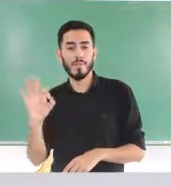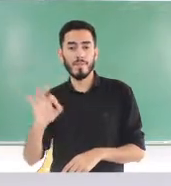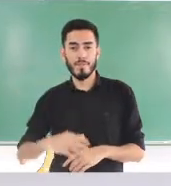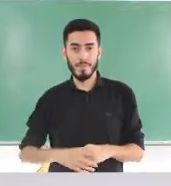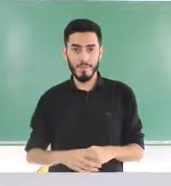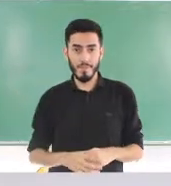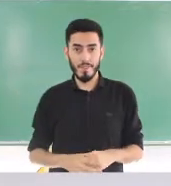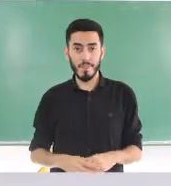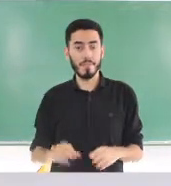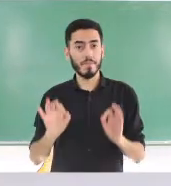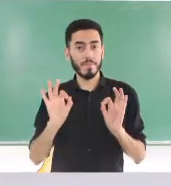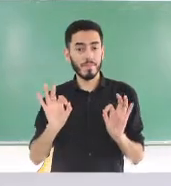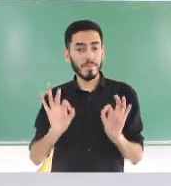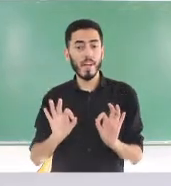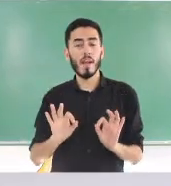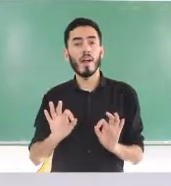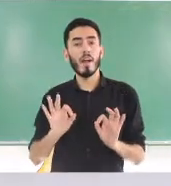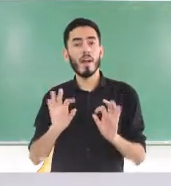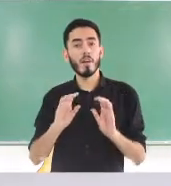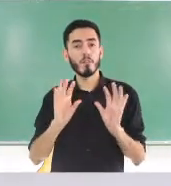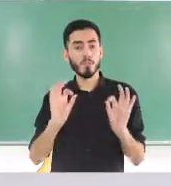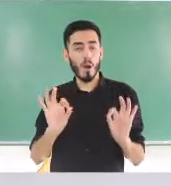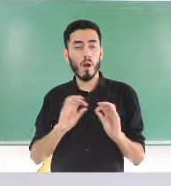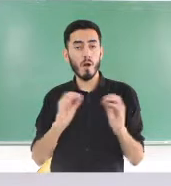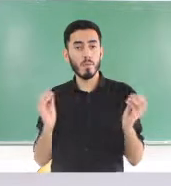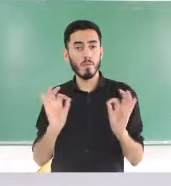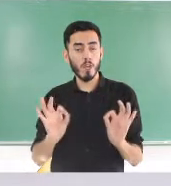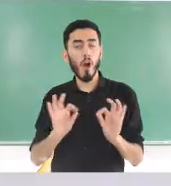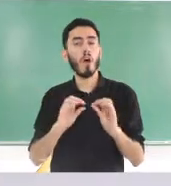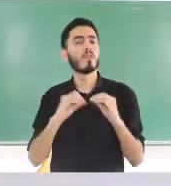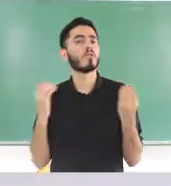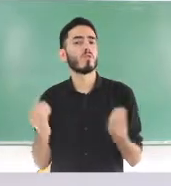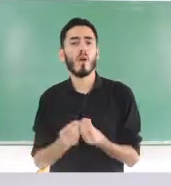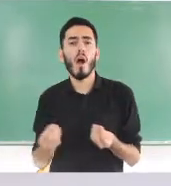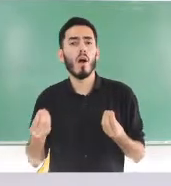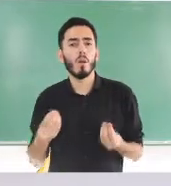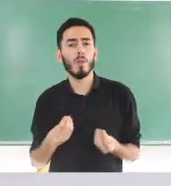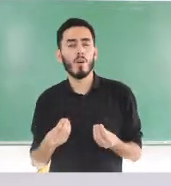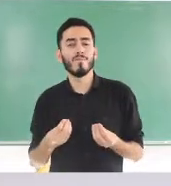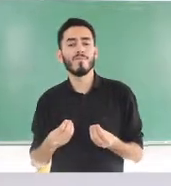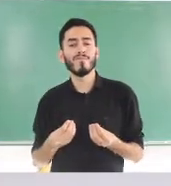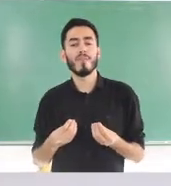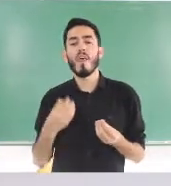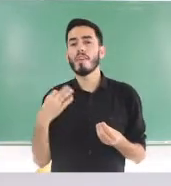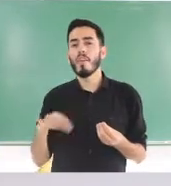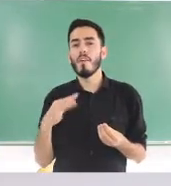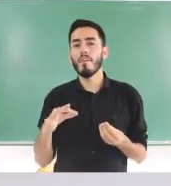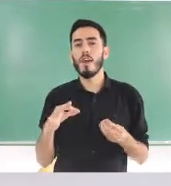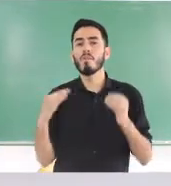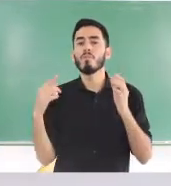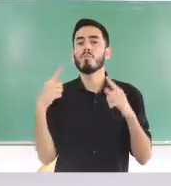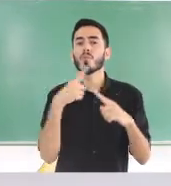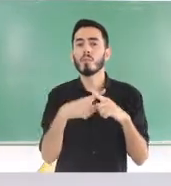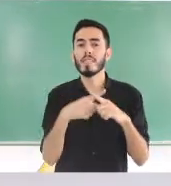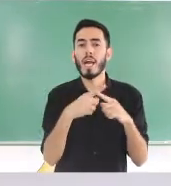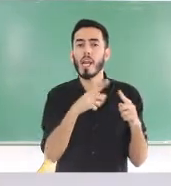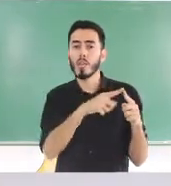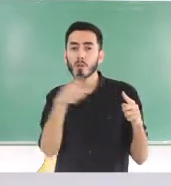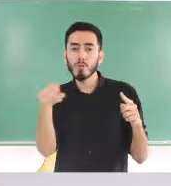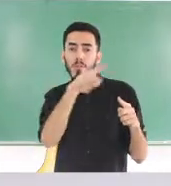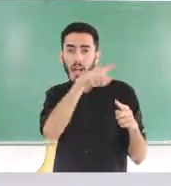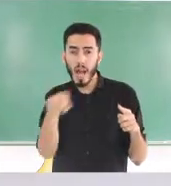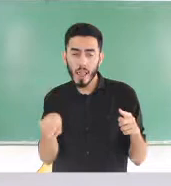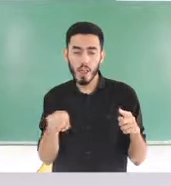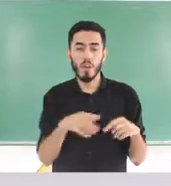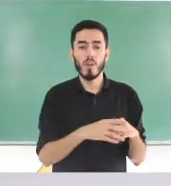¿sí? Una vez que tenemos armado esto, ¿cómo vamos a resolverlo? Multiplicando cruzado 24 por 20